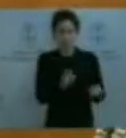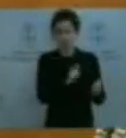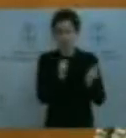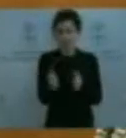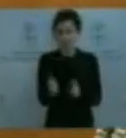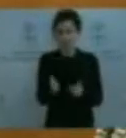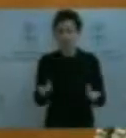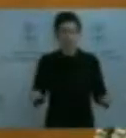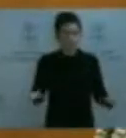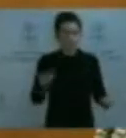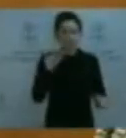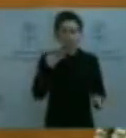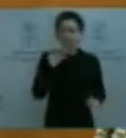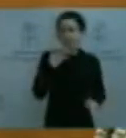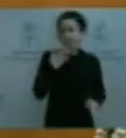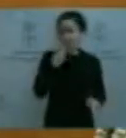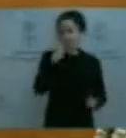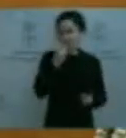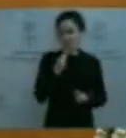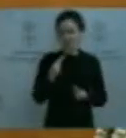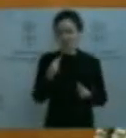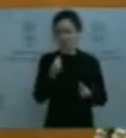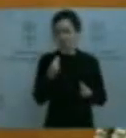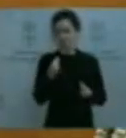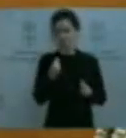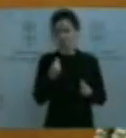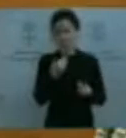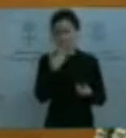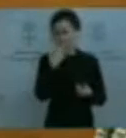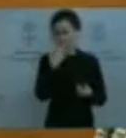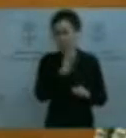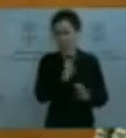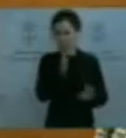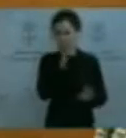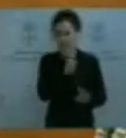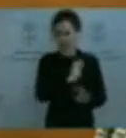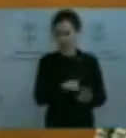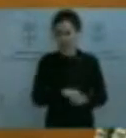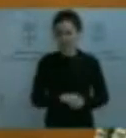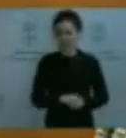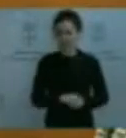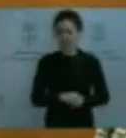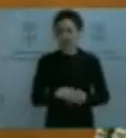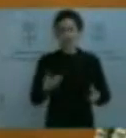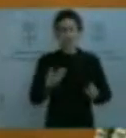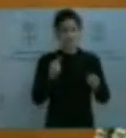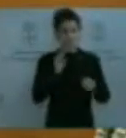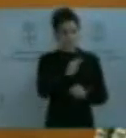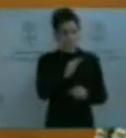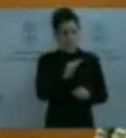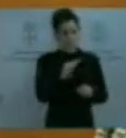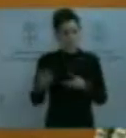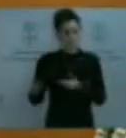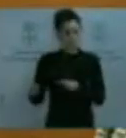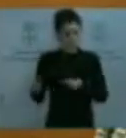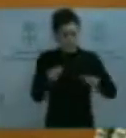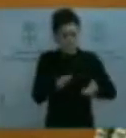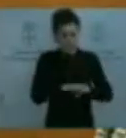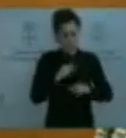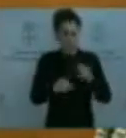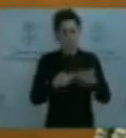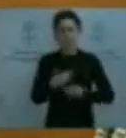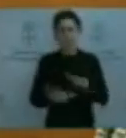no decir que apesta, yo he solicitado la documentación del proceso de selección, la relación nominal de los candidatos, las